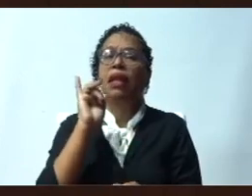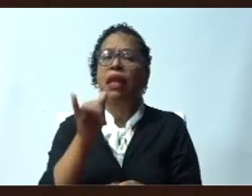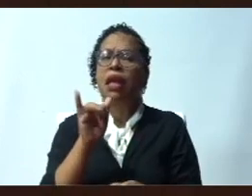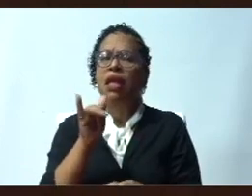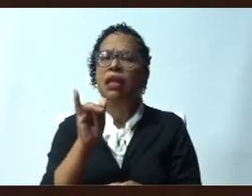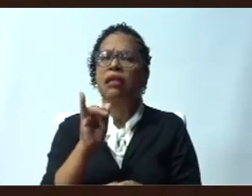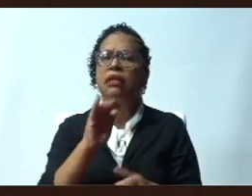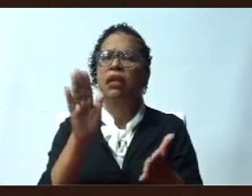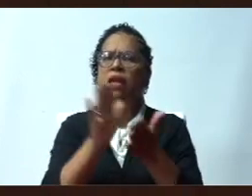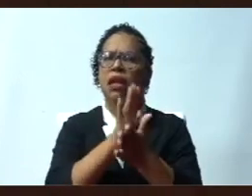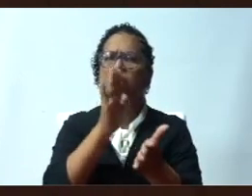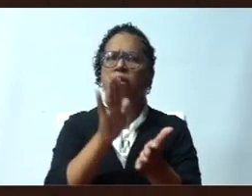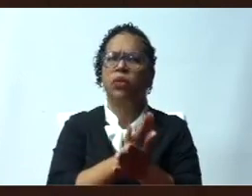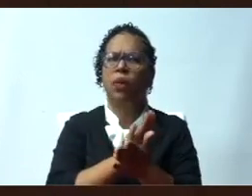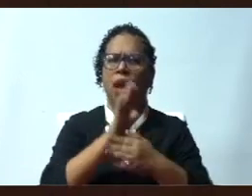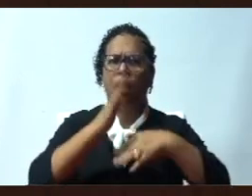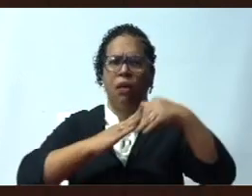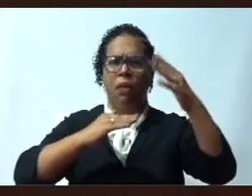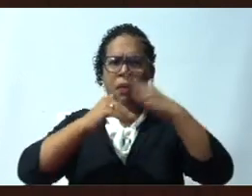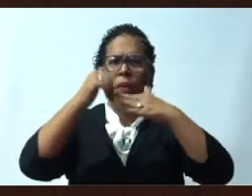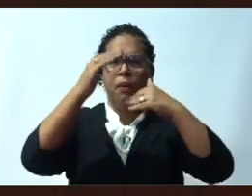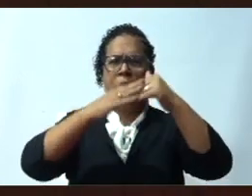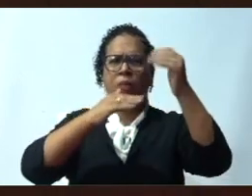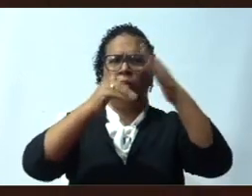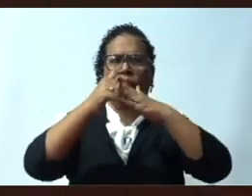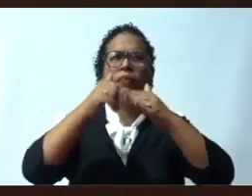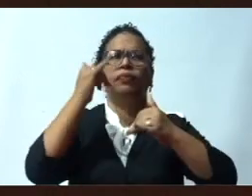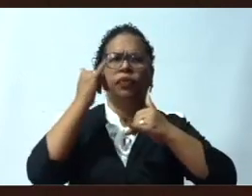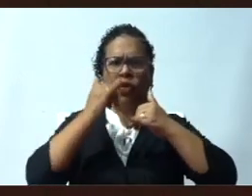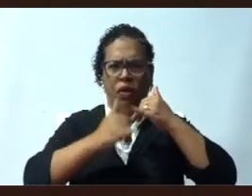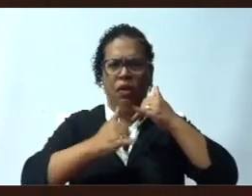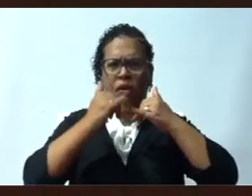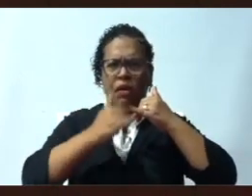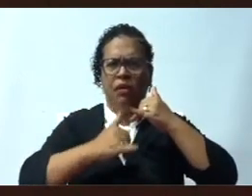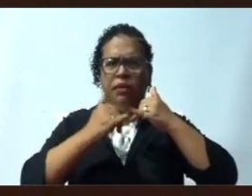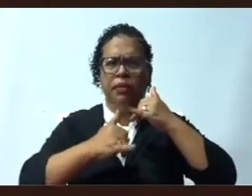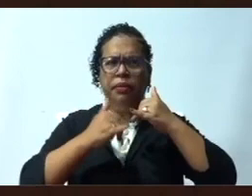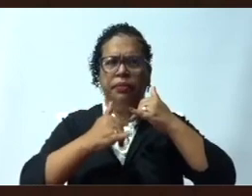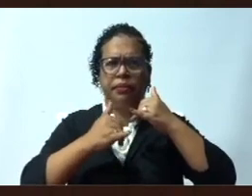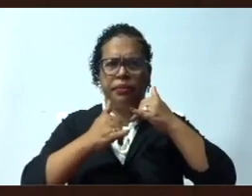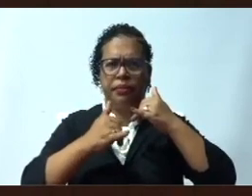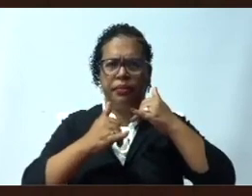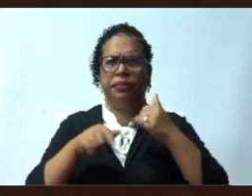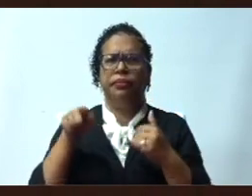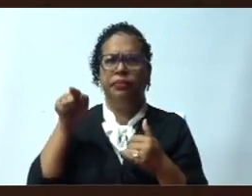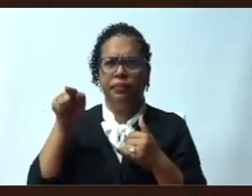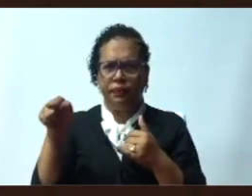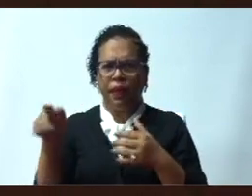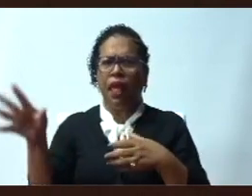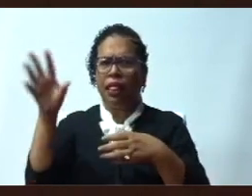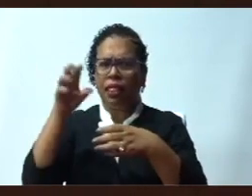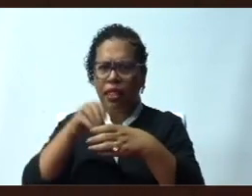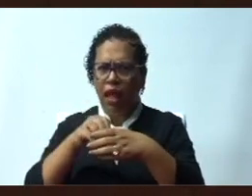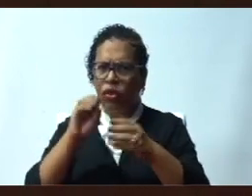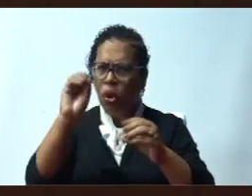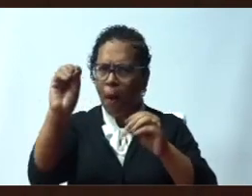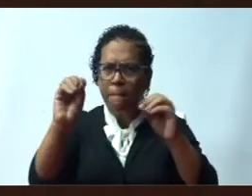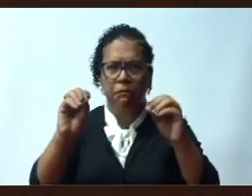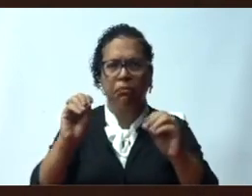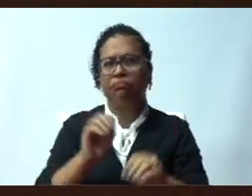obras que se pusieron como ley especial para terminación de escuelas. No fue